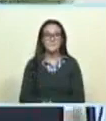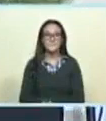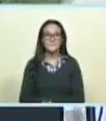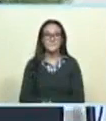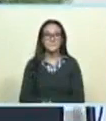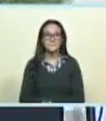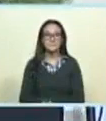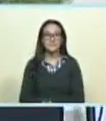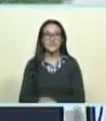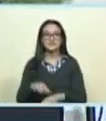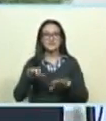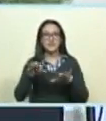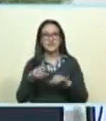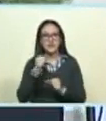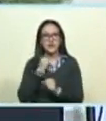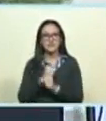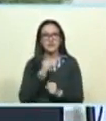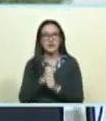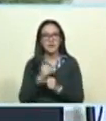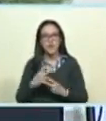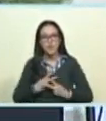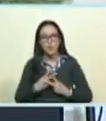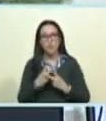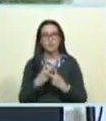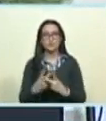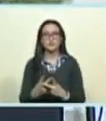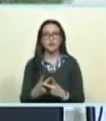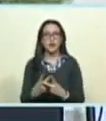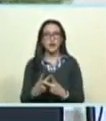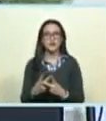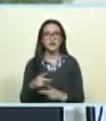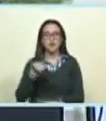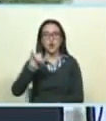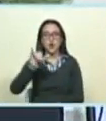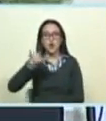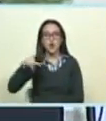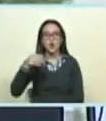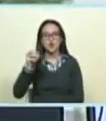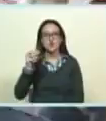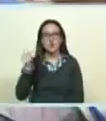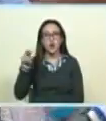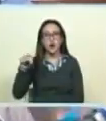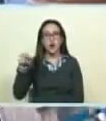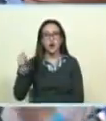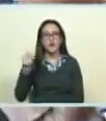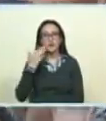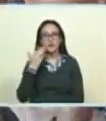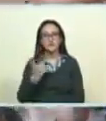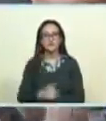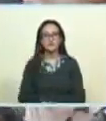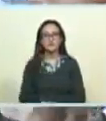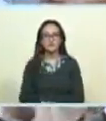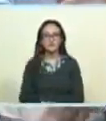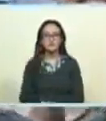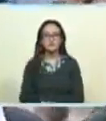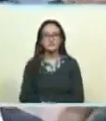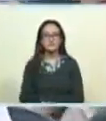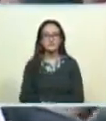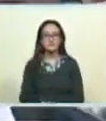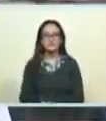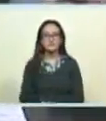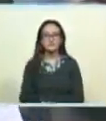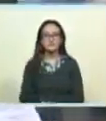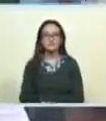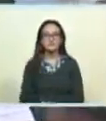Y secretaria de Trabajo Voluntario, Joana Poblete. Joana, ¿de dónde eres tú,